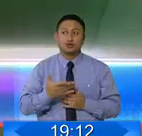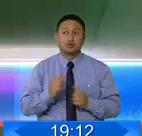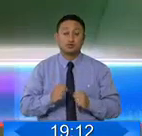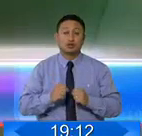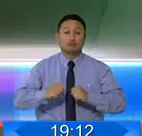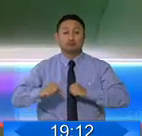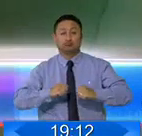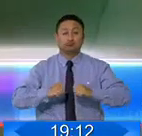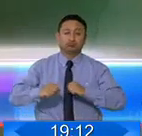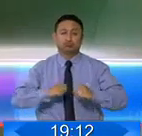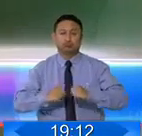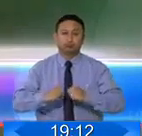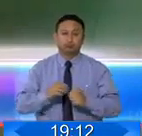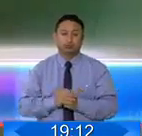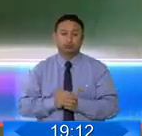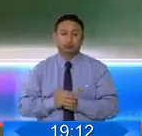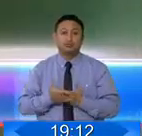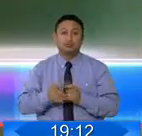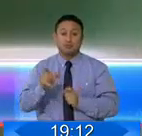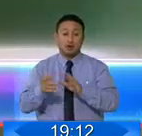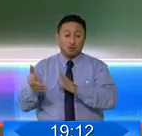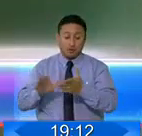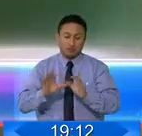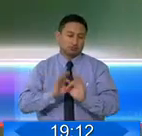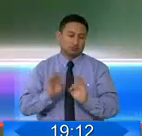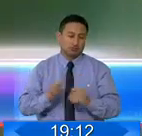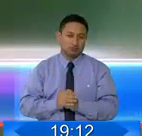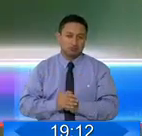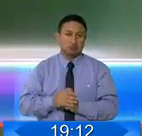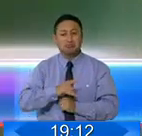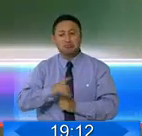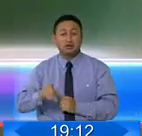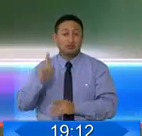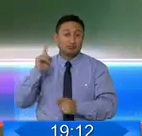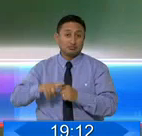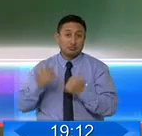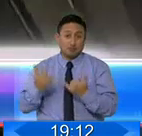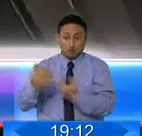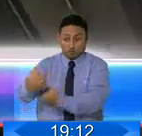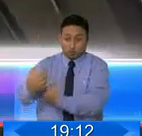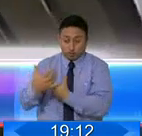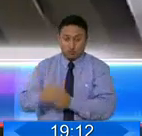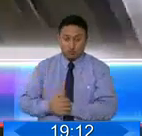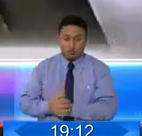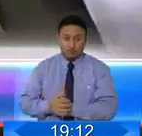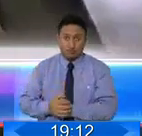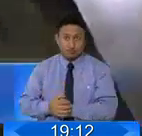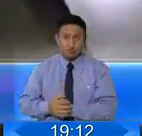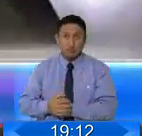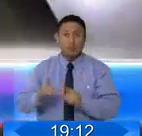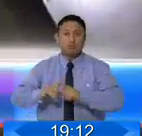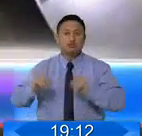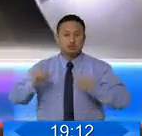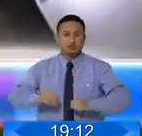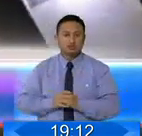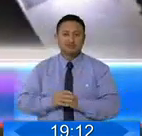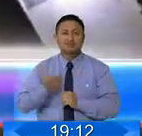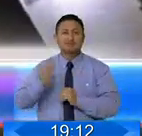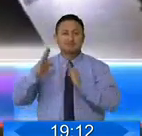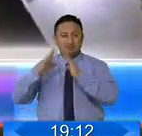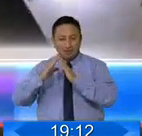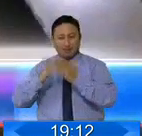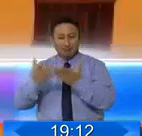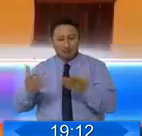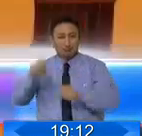movimiento telúrico afortunadamente no cobró ninguna vida, según se ha informado hasta el momento. Sin embargo, sí deja afectaciones en